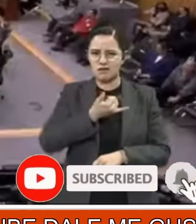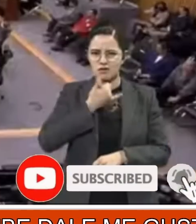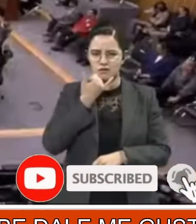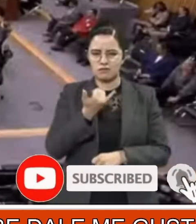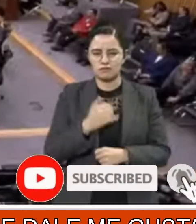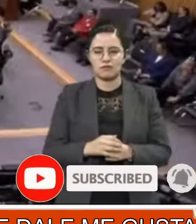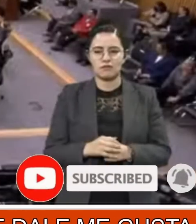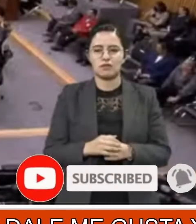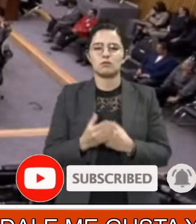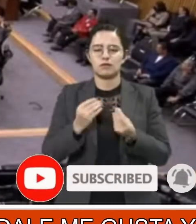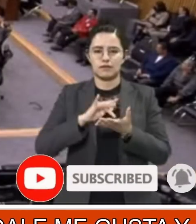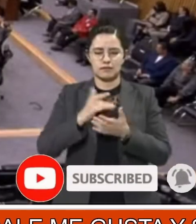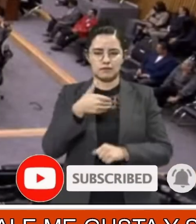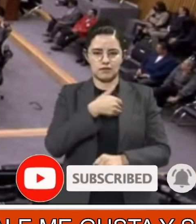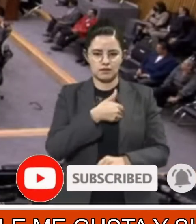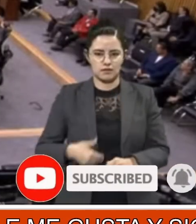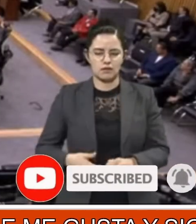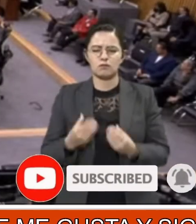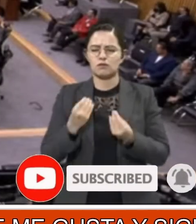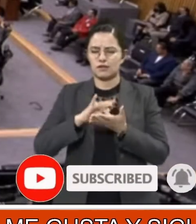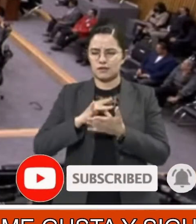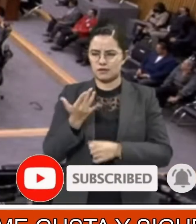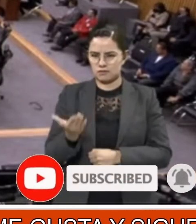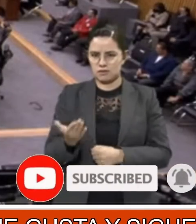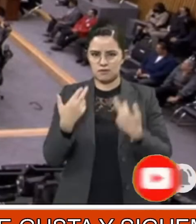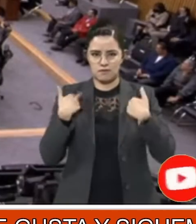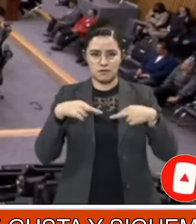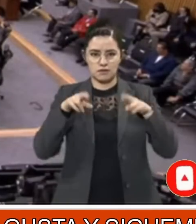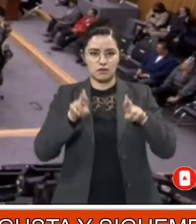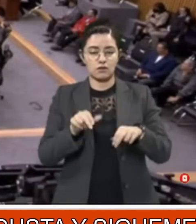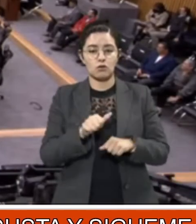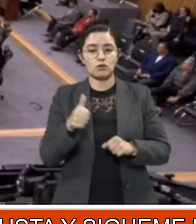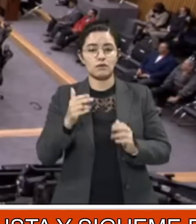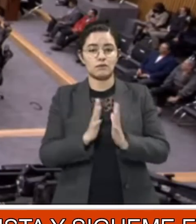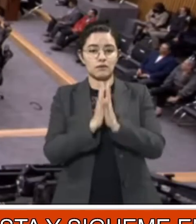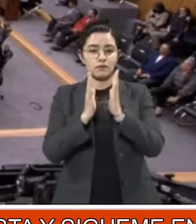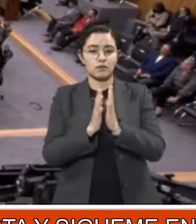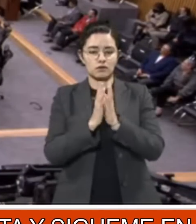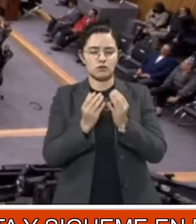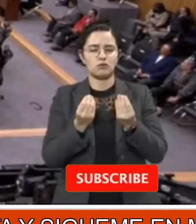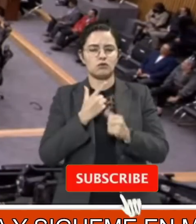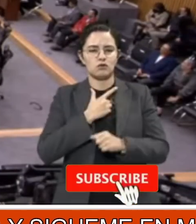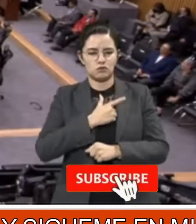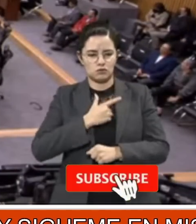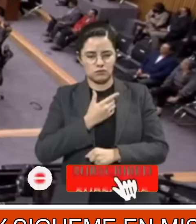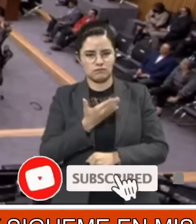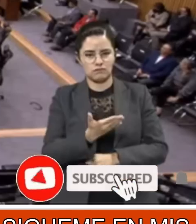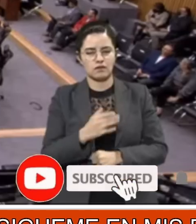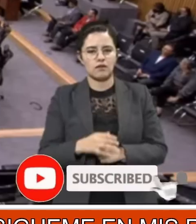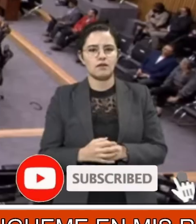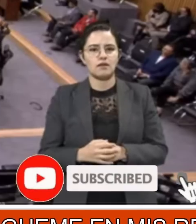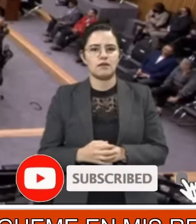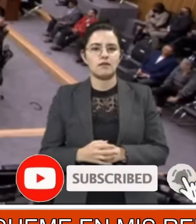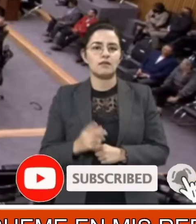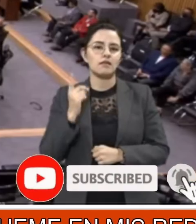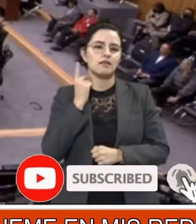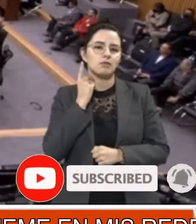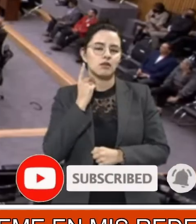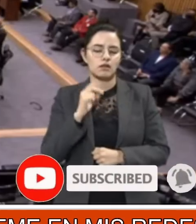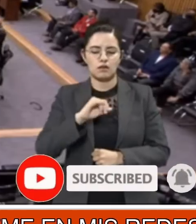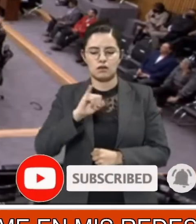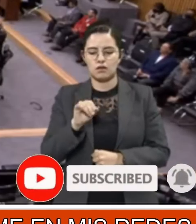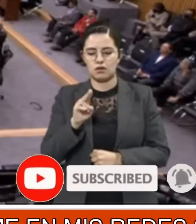traicionó, nos decepcionó. Y su mandato es una de las cosas que se debe